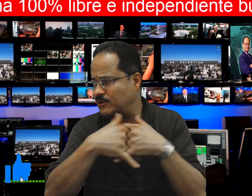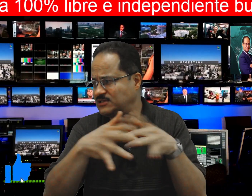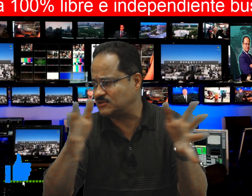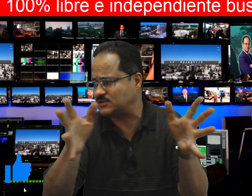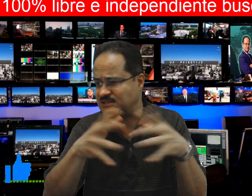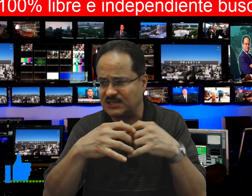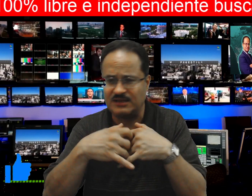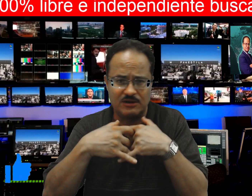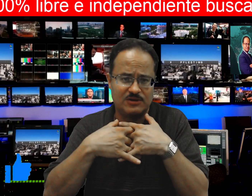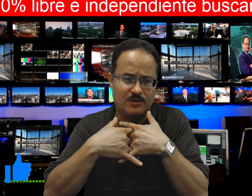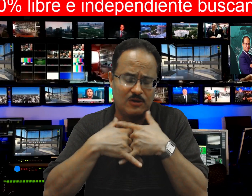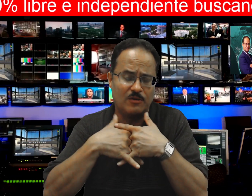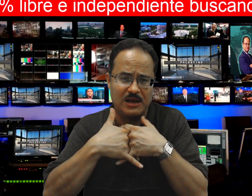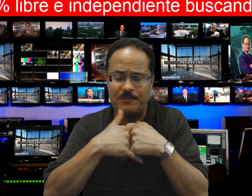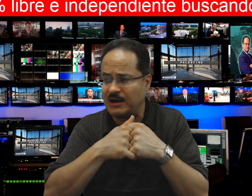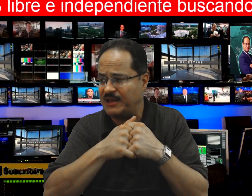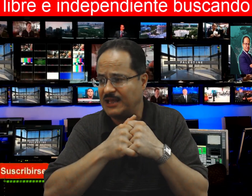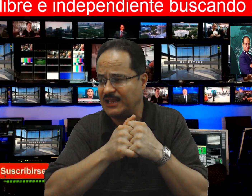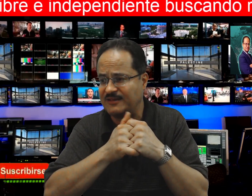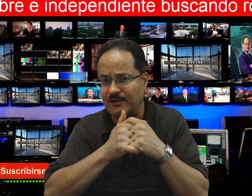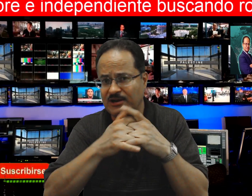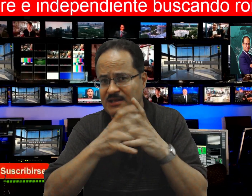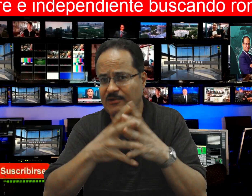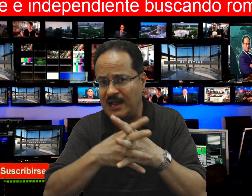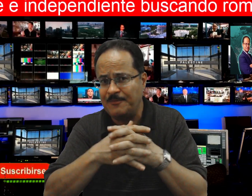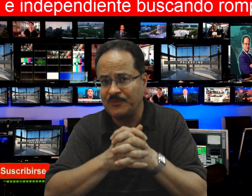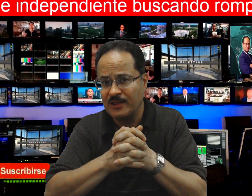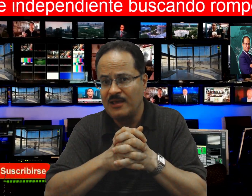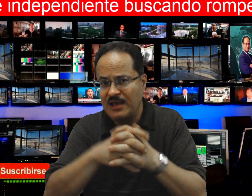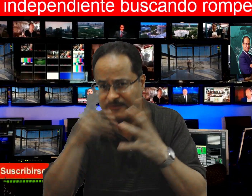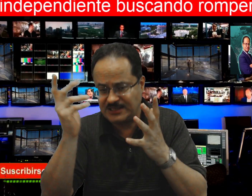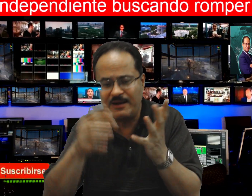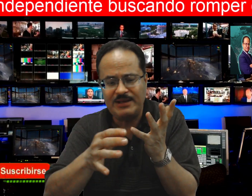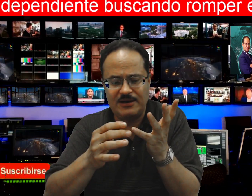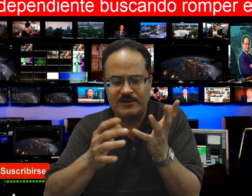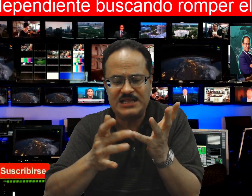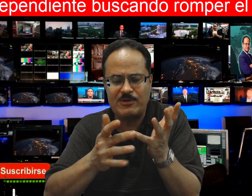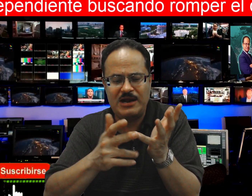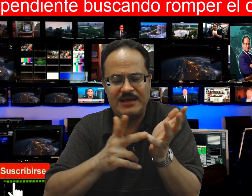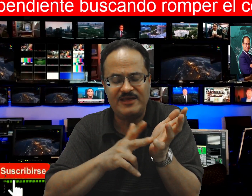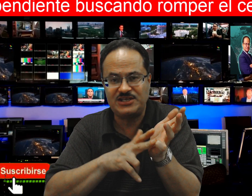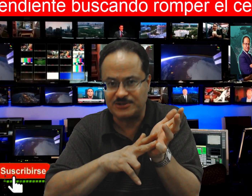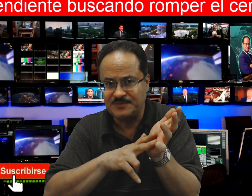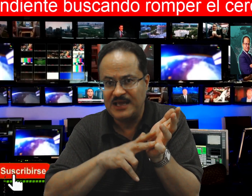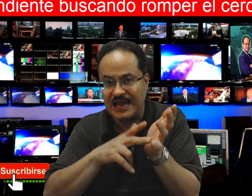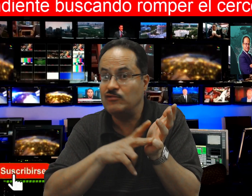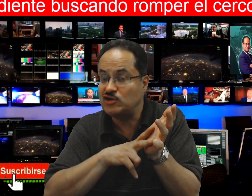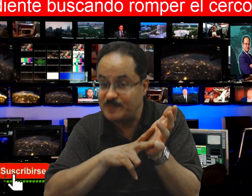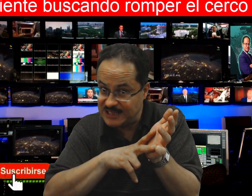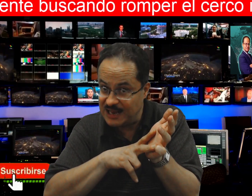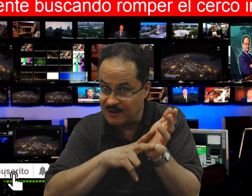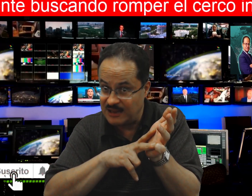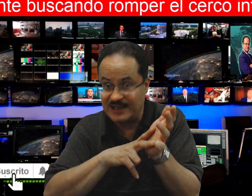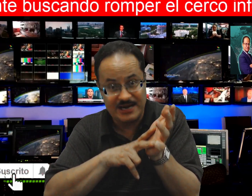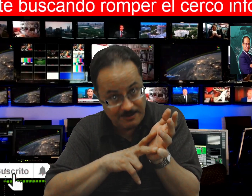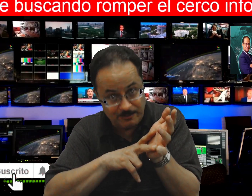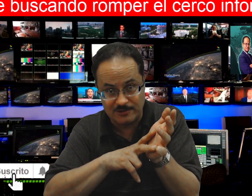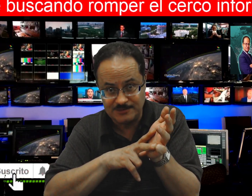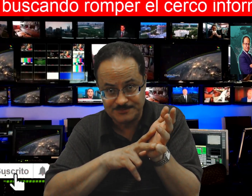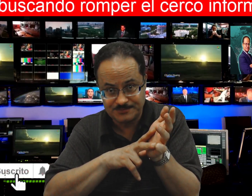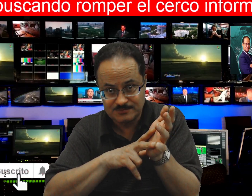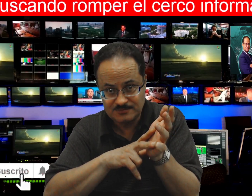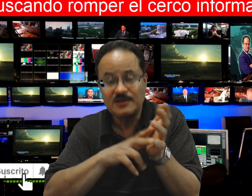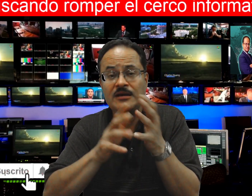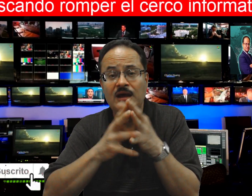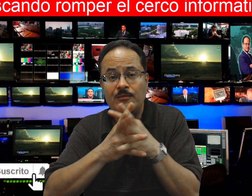yo esos este yo vi el programa de ayer de Loret de Mola efectivamente Loret de Mola había dicho que en un hospital allá en